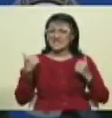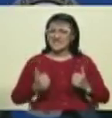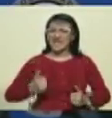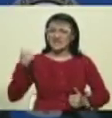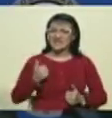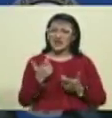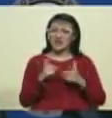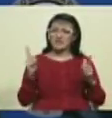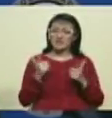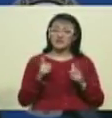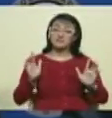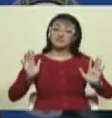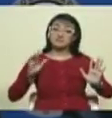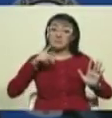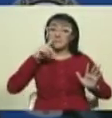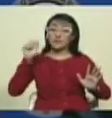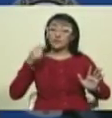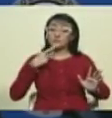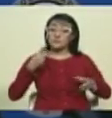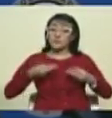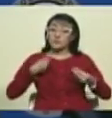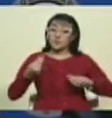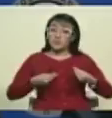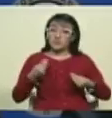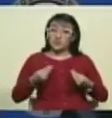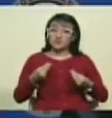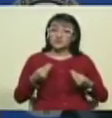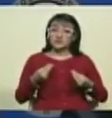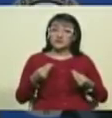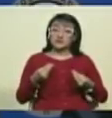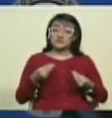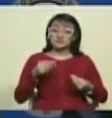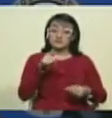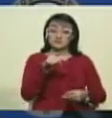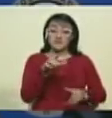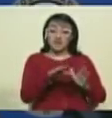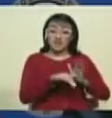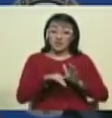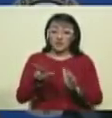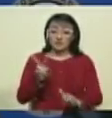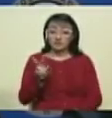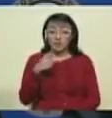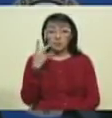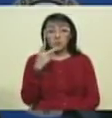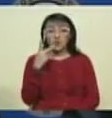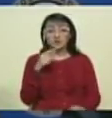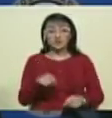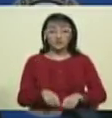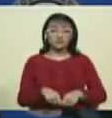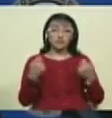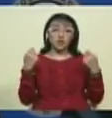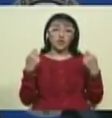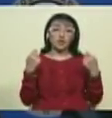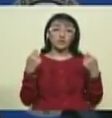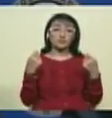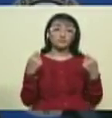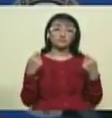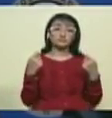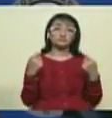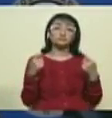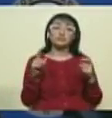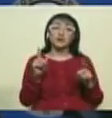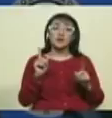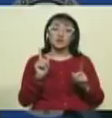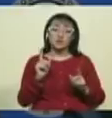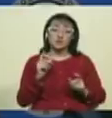Nicolás Maduro, bueno, si lo vamos a hacer con los delincuentes venezolanos, los políticos que cometieron delitos, bueno, vamos a hacer un gesto también